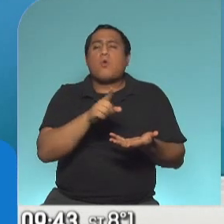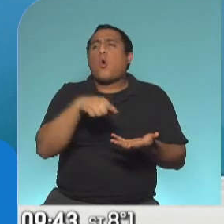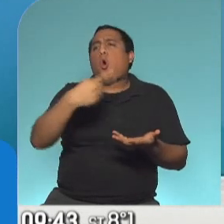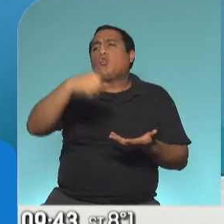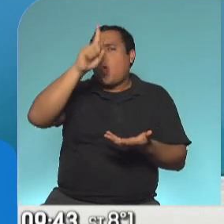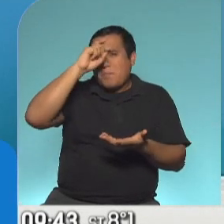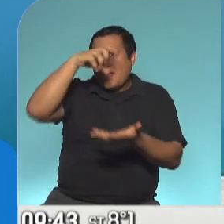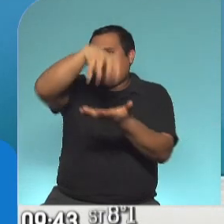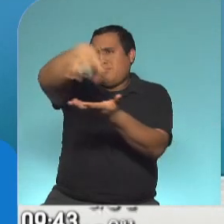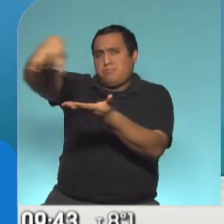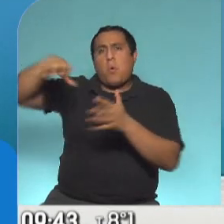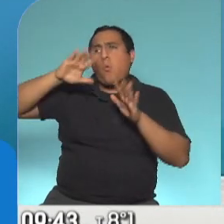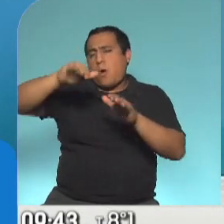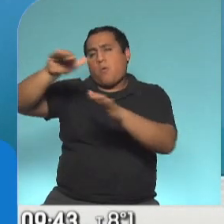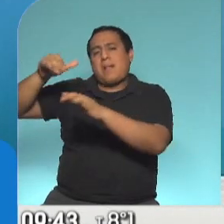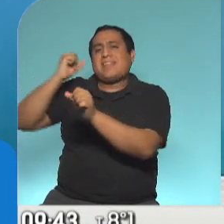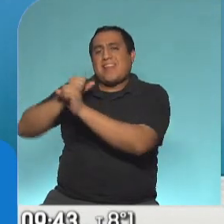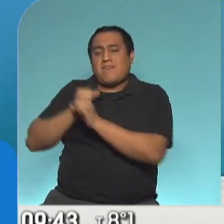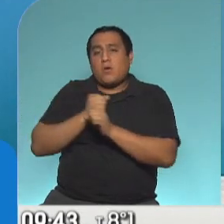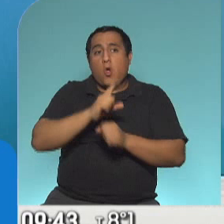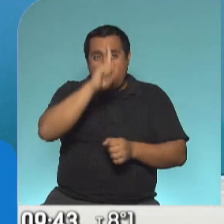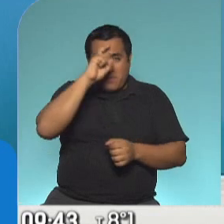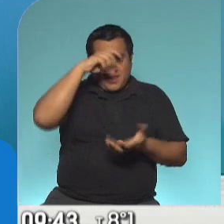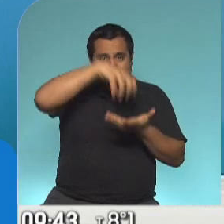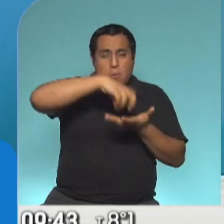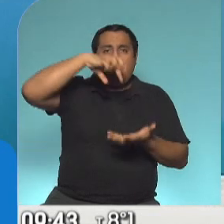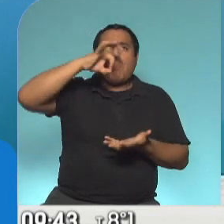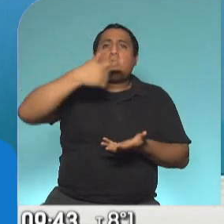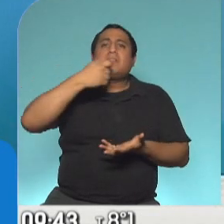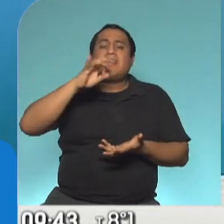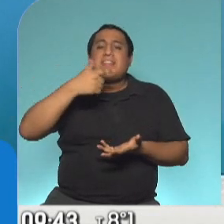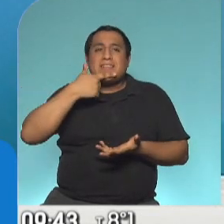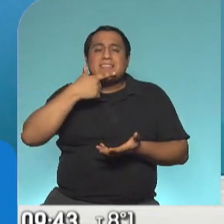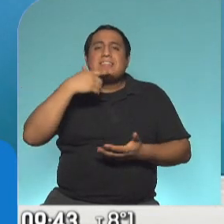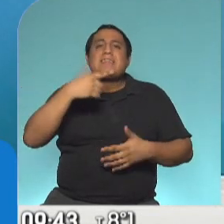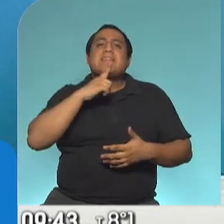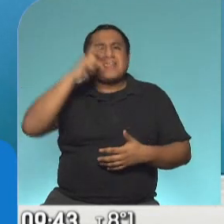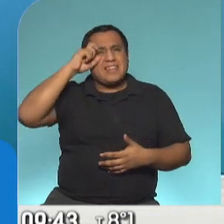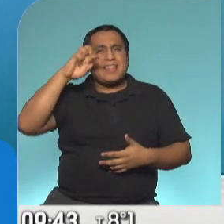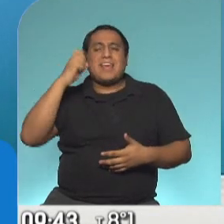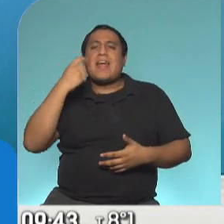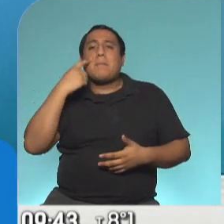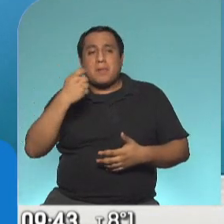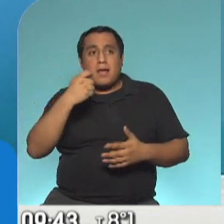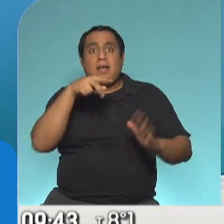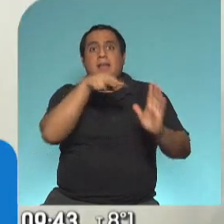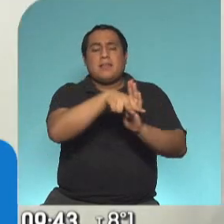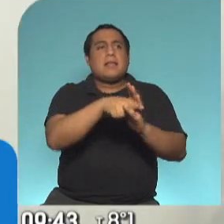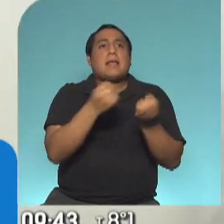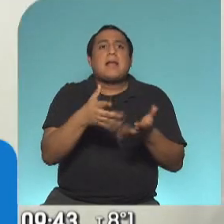hospitales y centros de salud de argentina el hospital posadas la terapia intensiva el trabajo en la pandemia y la situación actual muchas